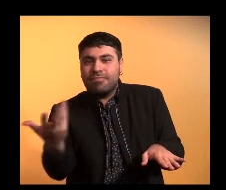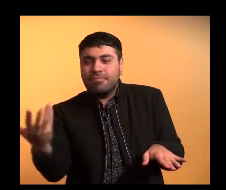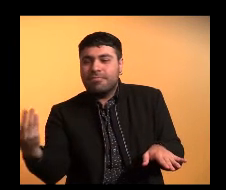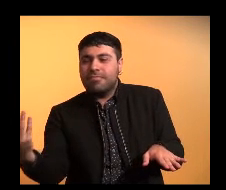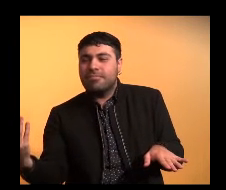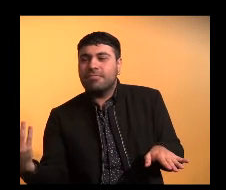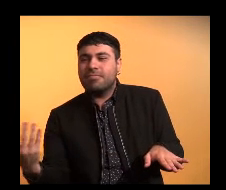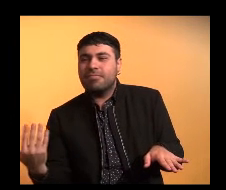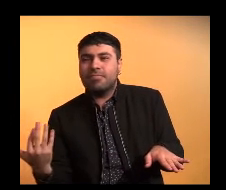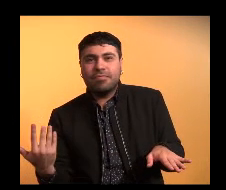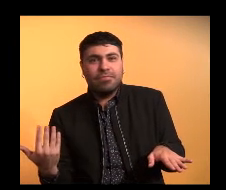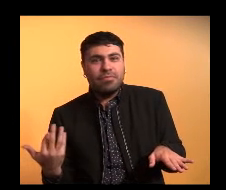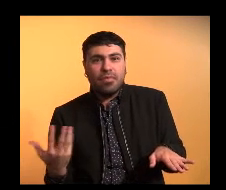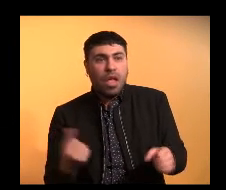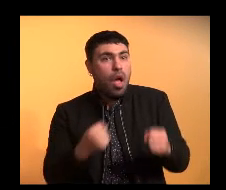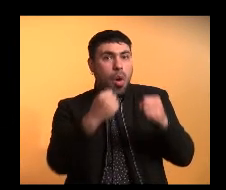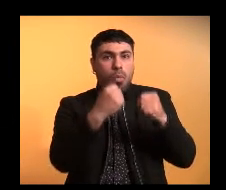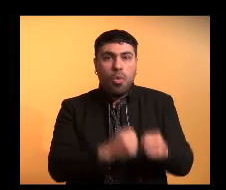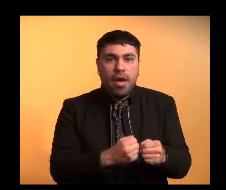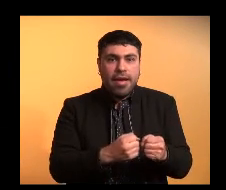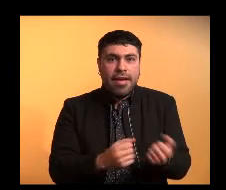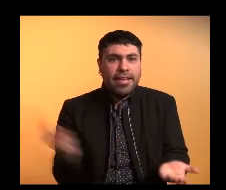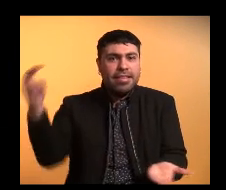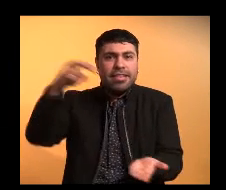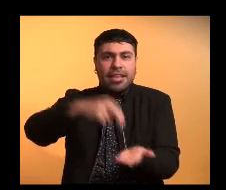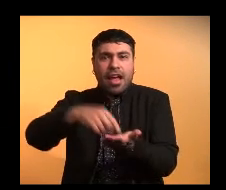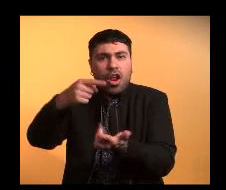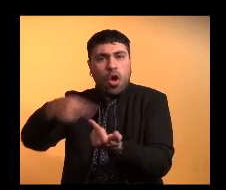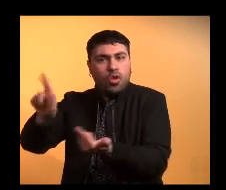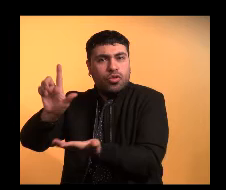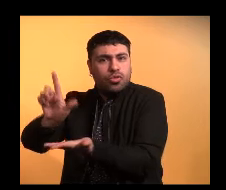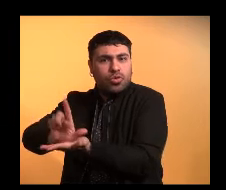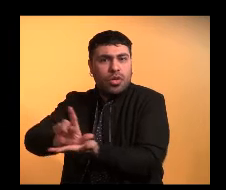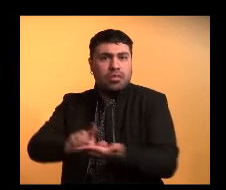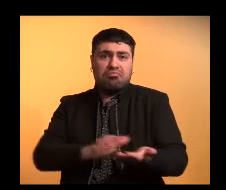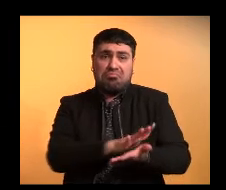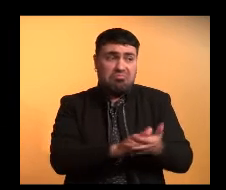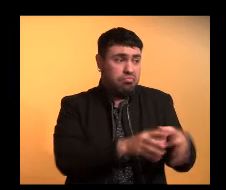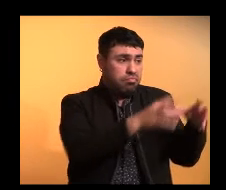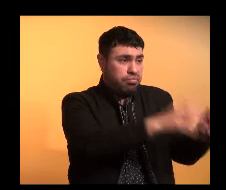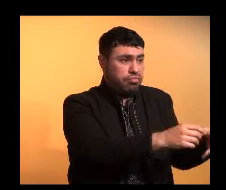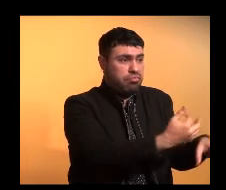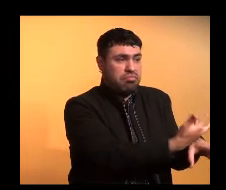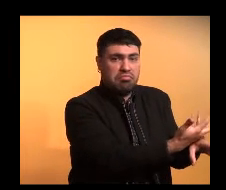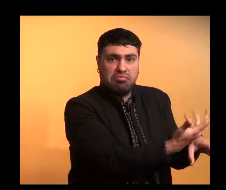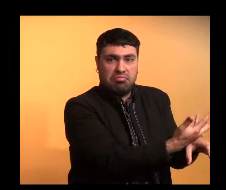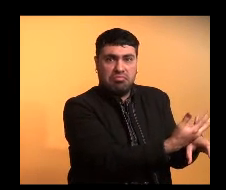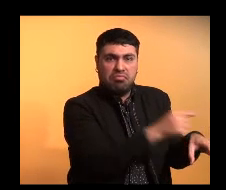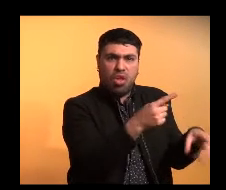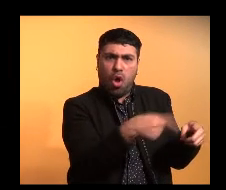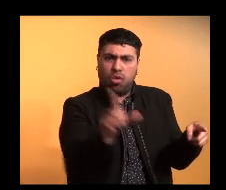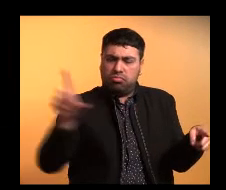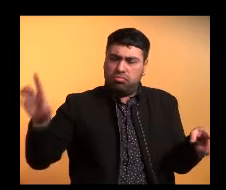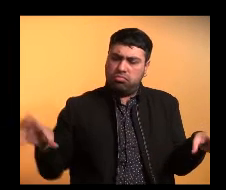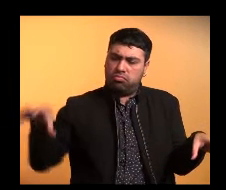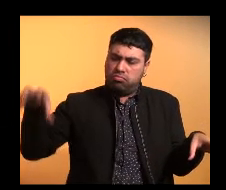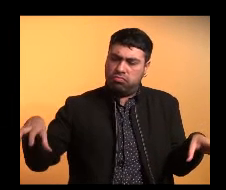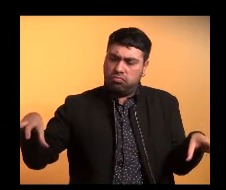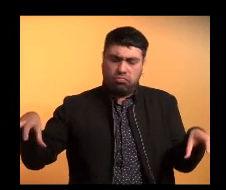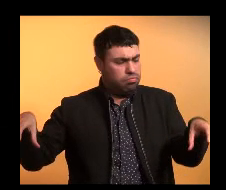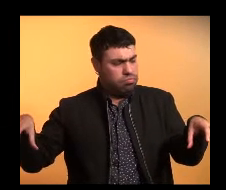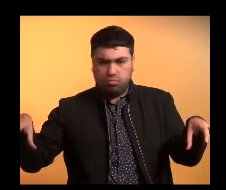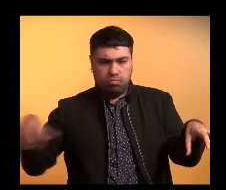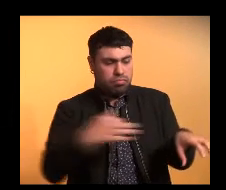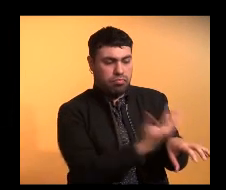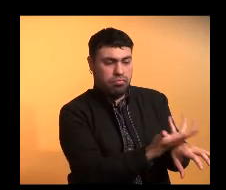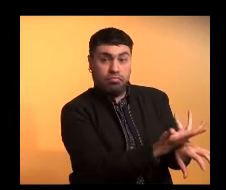llegar y eventualmente colonizar lugares distantes. En general, las algas tienen lo que denominamos bajo poder de dispersión. Sus